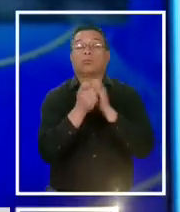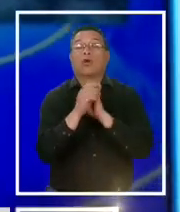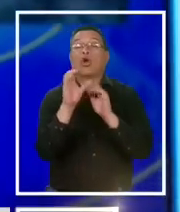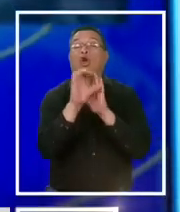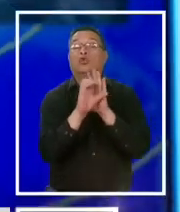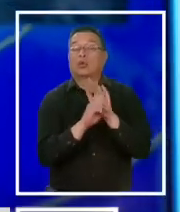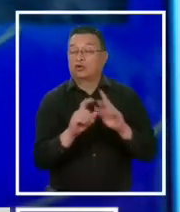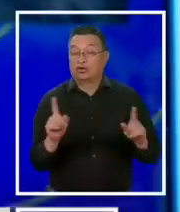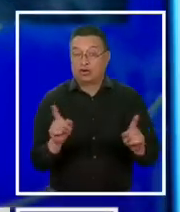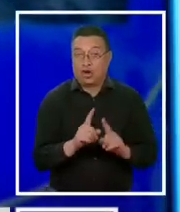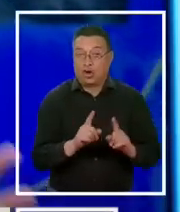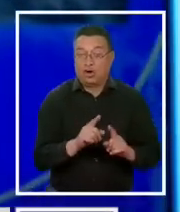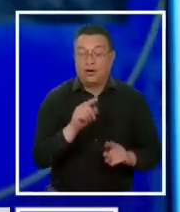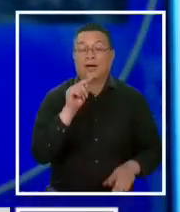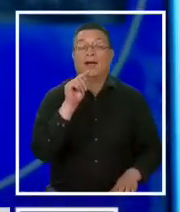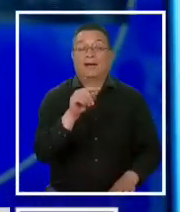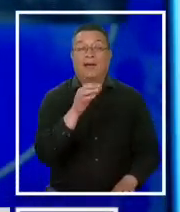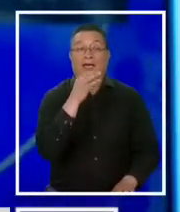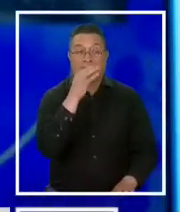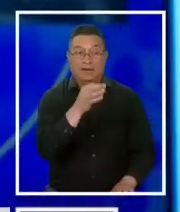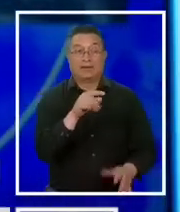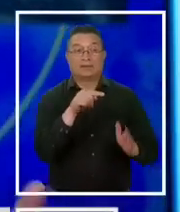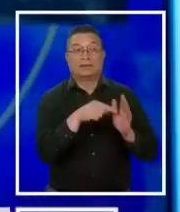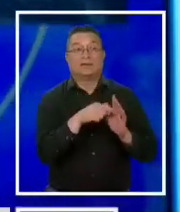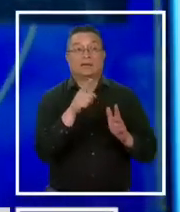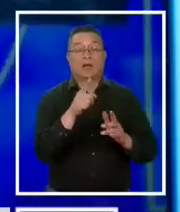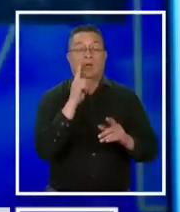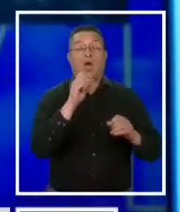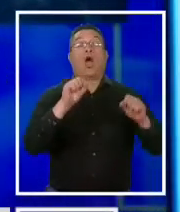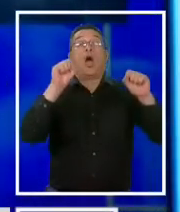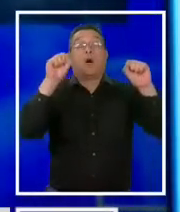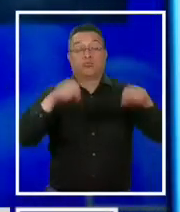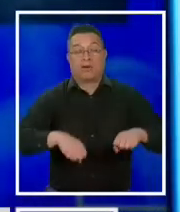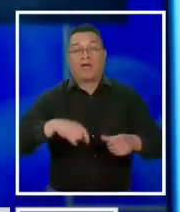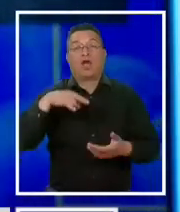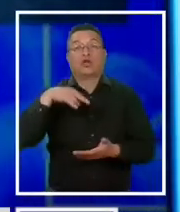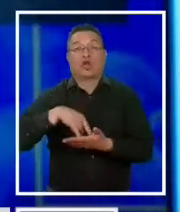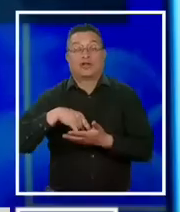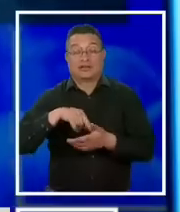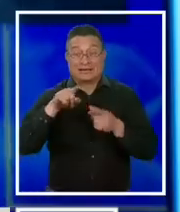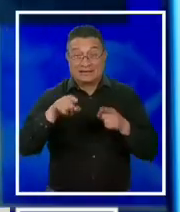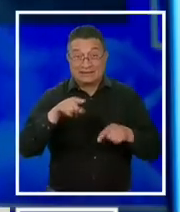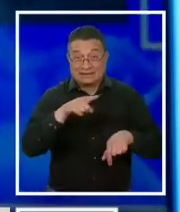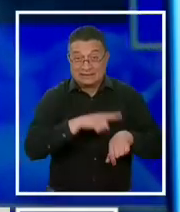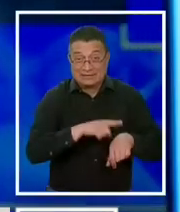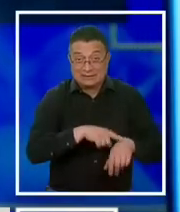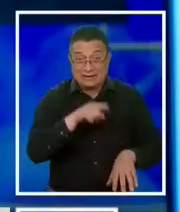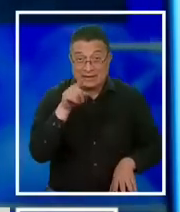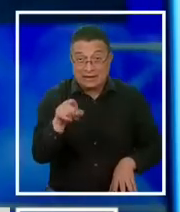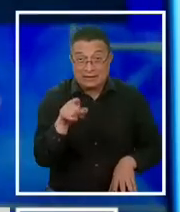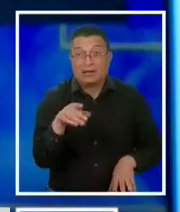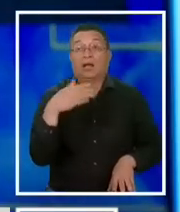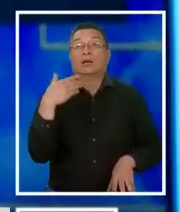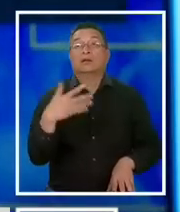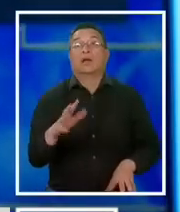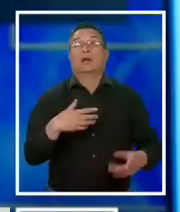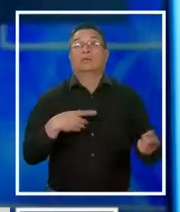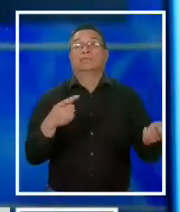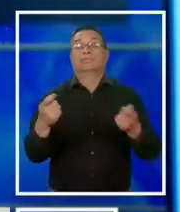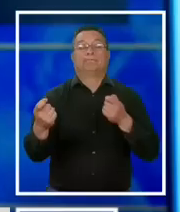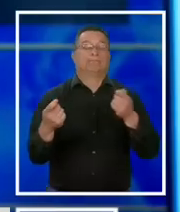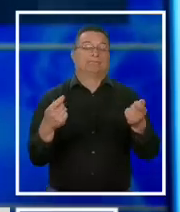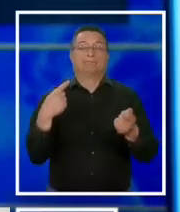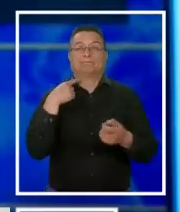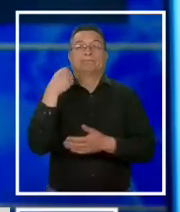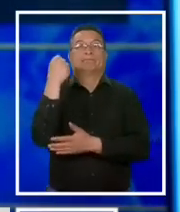constitucional donde se aprueba en el congreso en este momento es cuando se desarticula